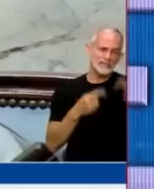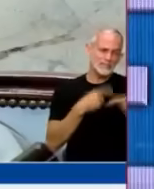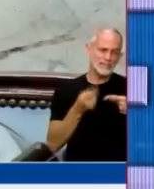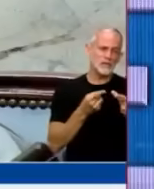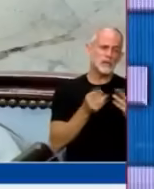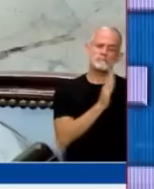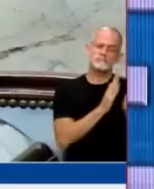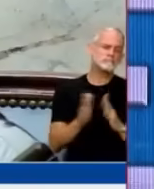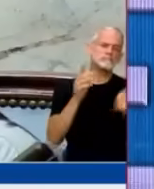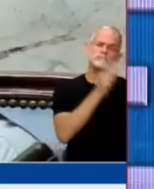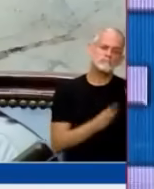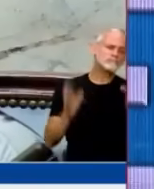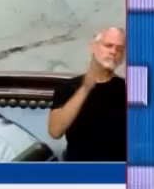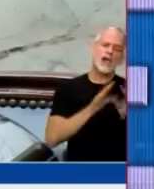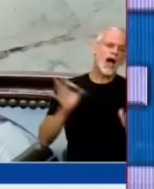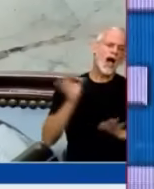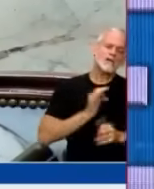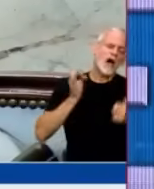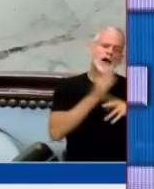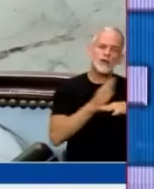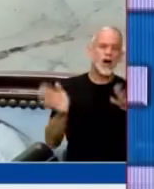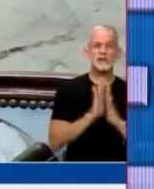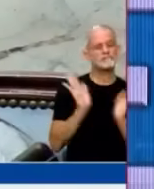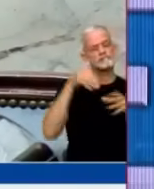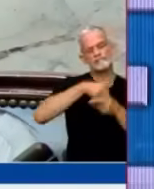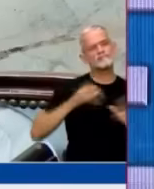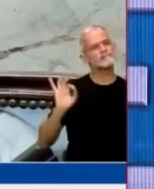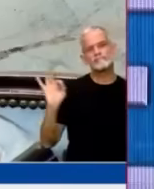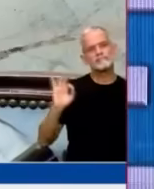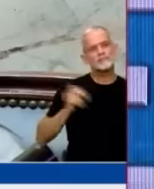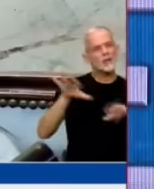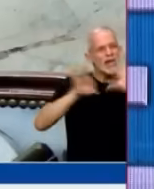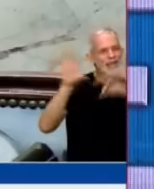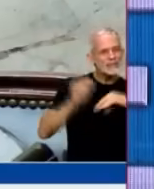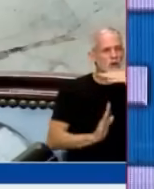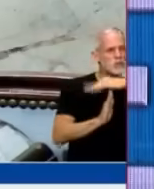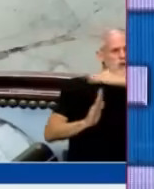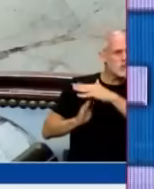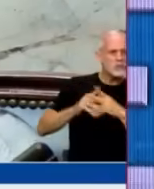mejor hubiera salido a apoyar